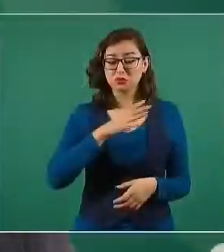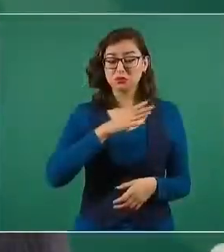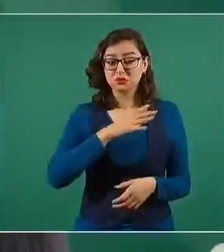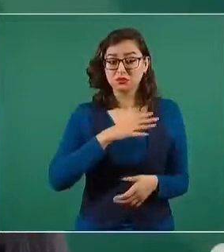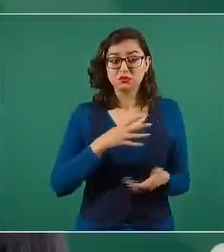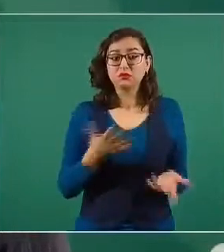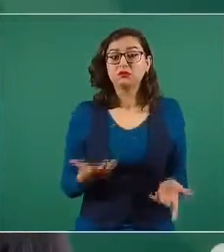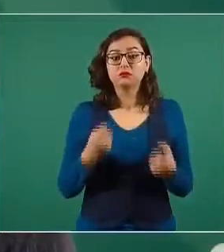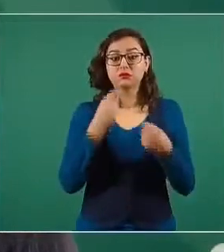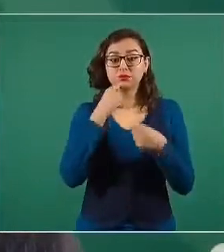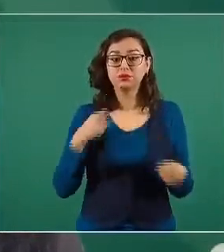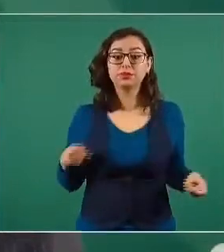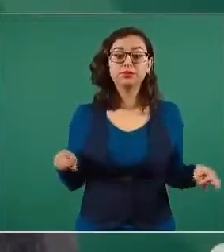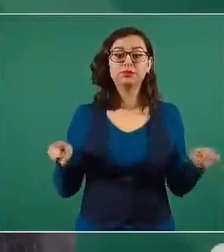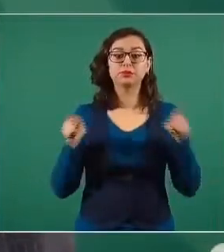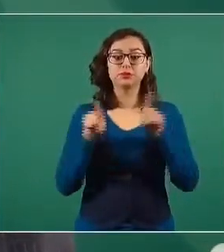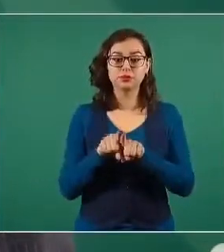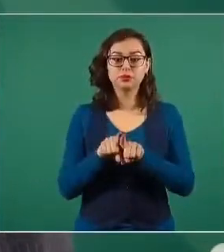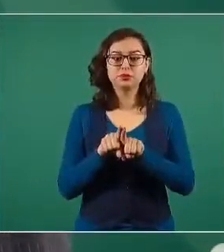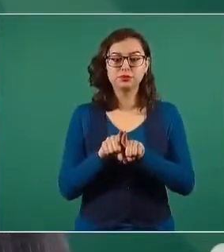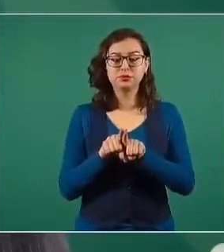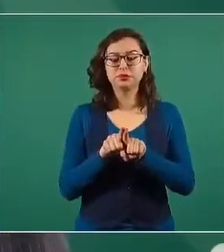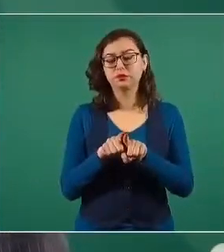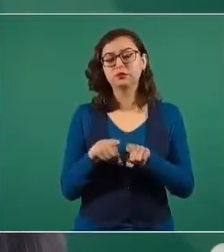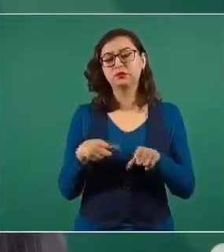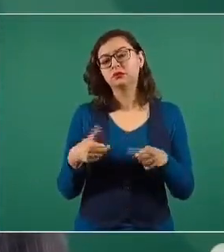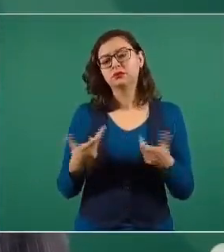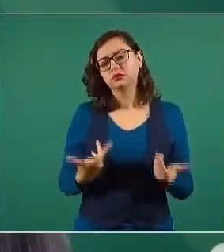Desde luego, algunos que